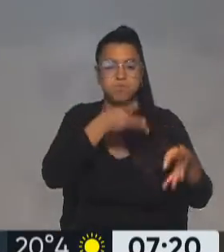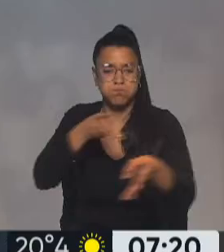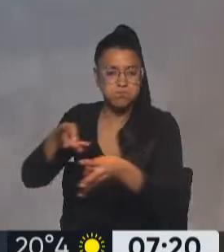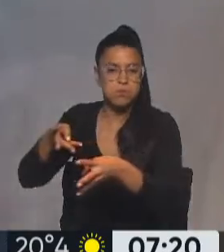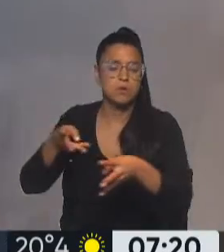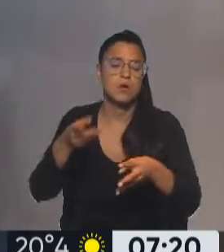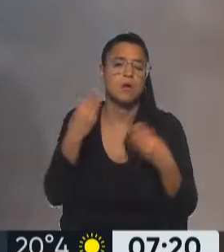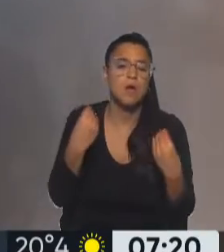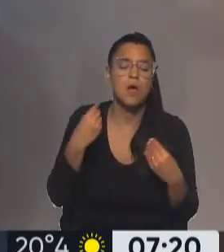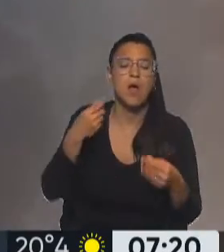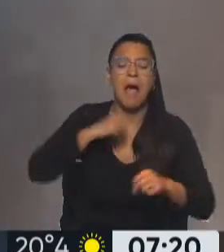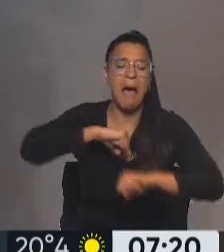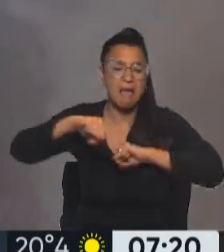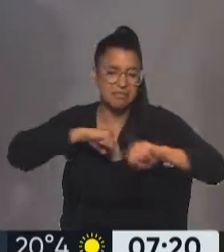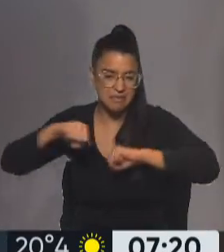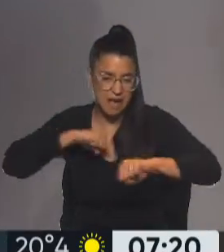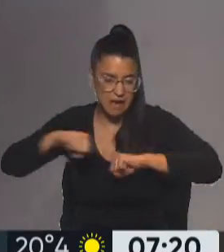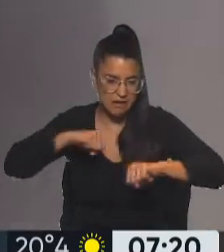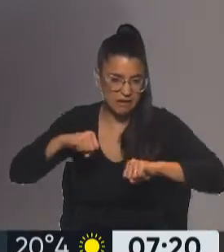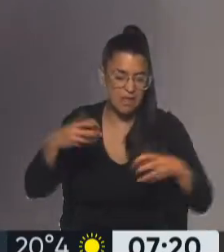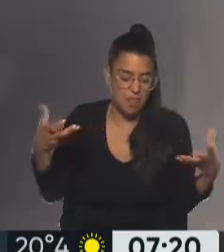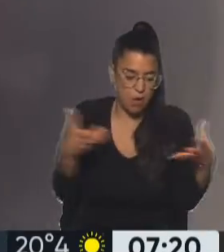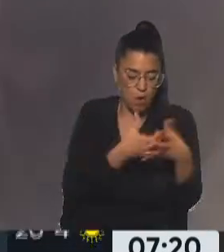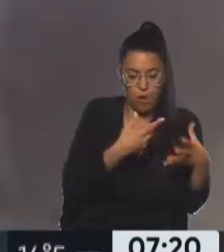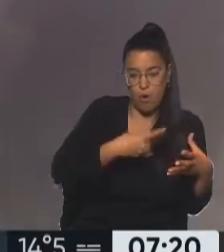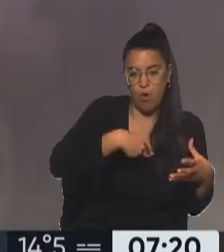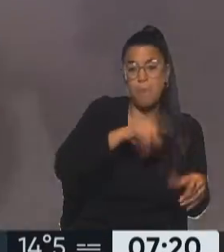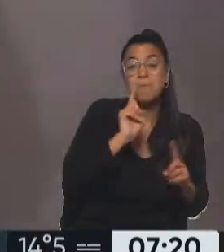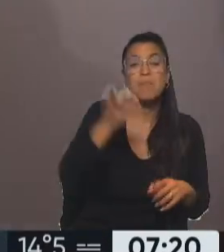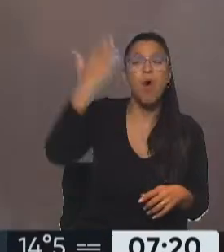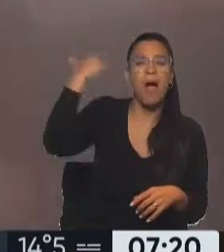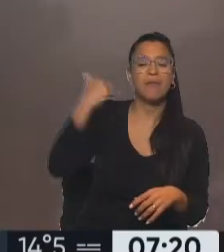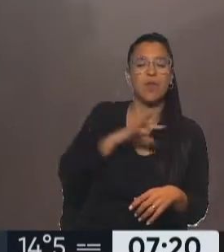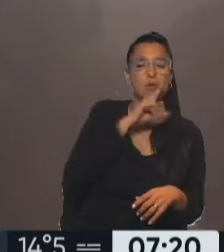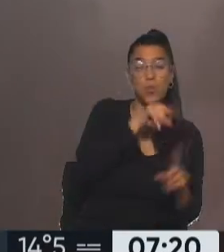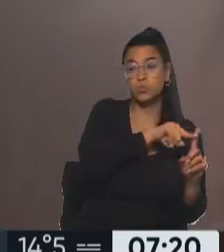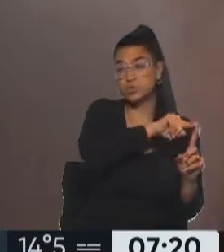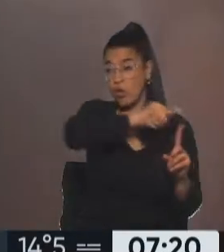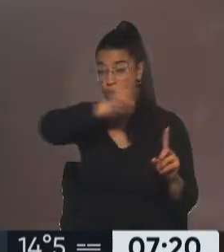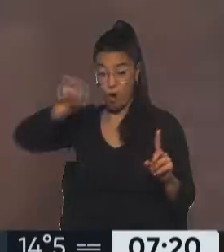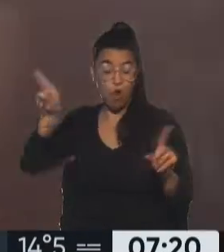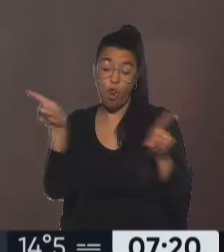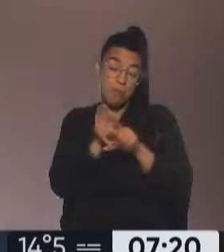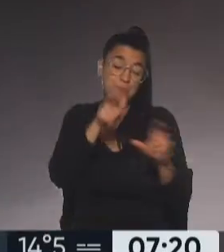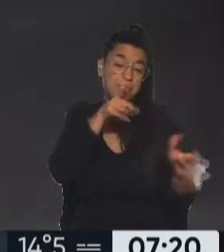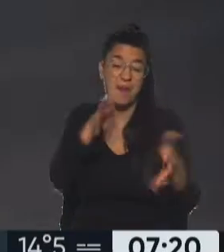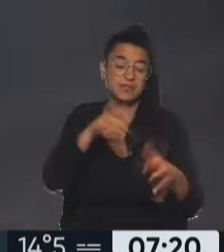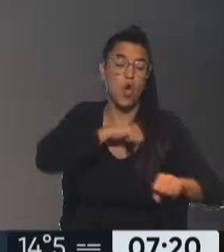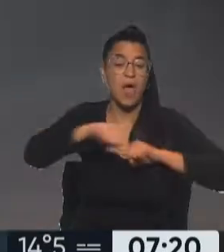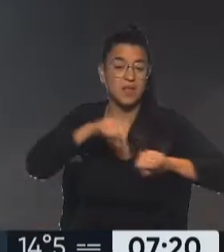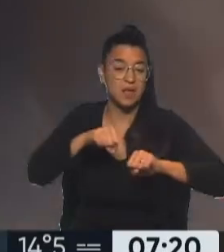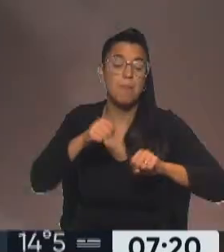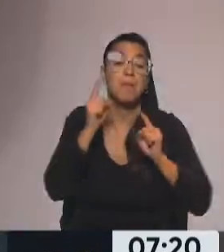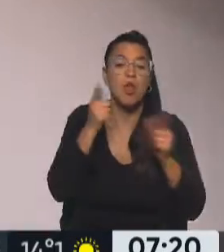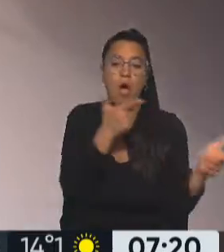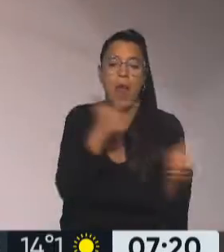Son los ataques de los cosacos rusos en la época del zar. Bueno, es más o menos lo mismo, pero con